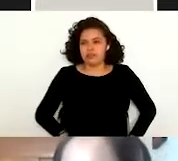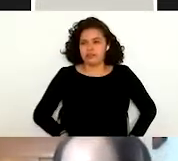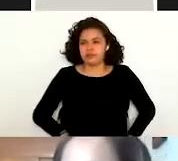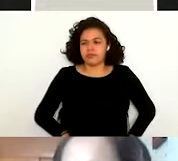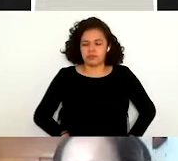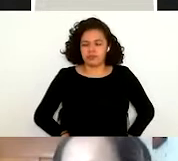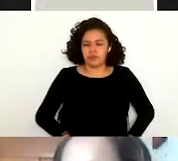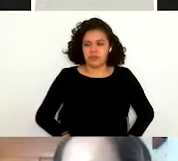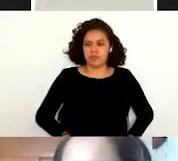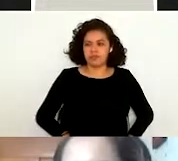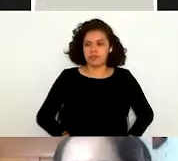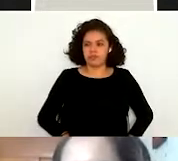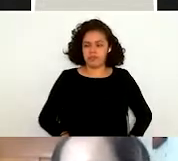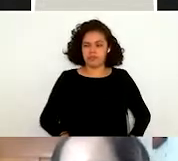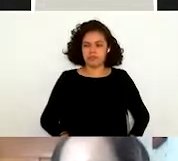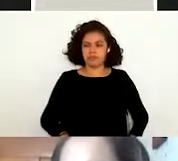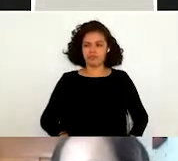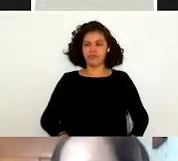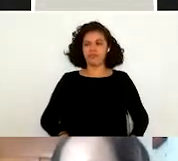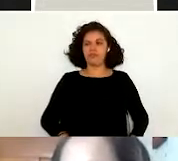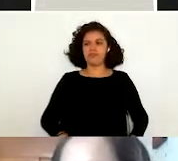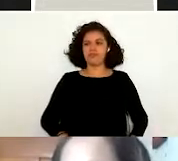Está por ahí,